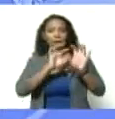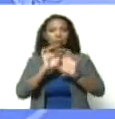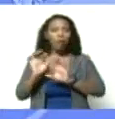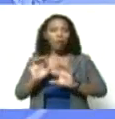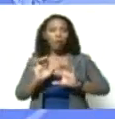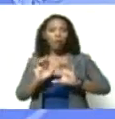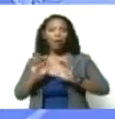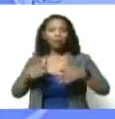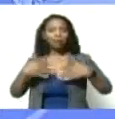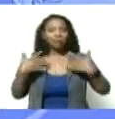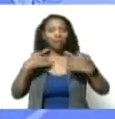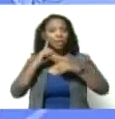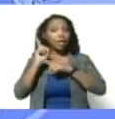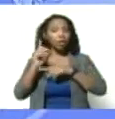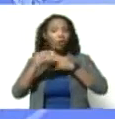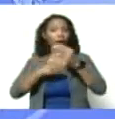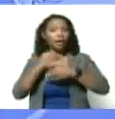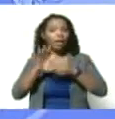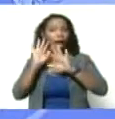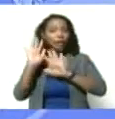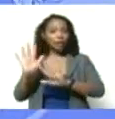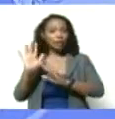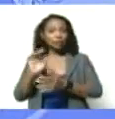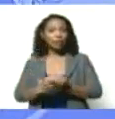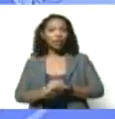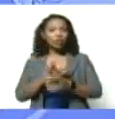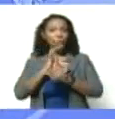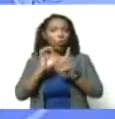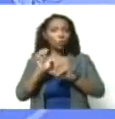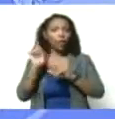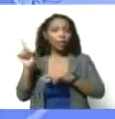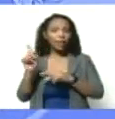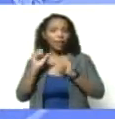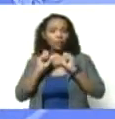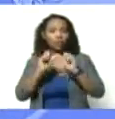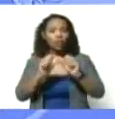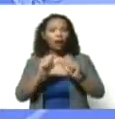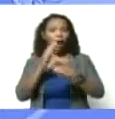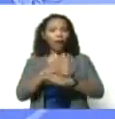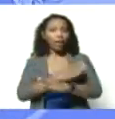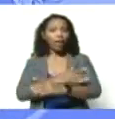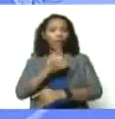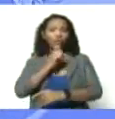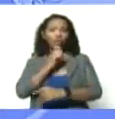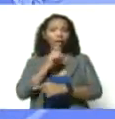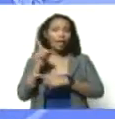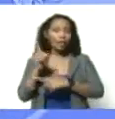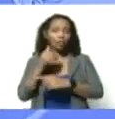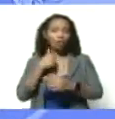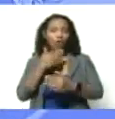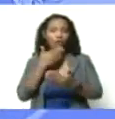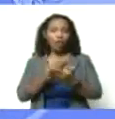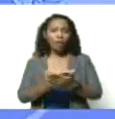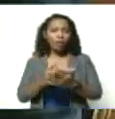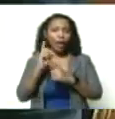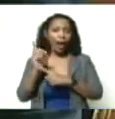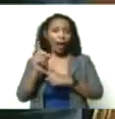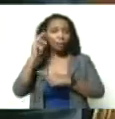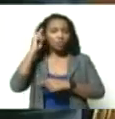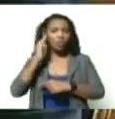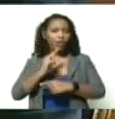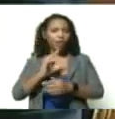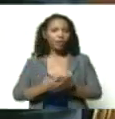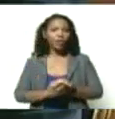alegría, y eso así era Earle. Su censura permanente ante el enemigo, le agradezco mucho que era